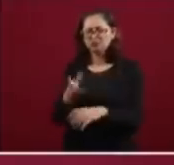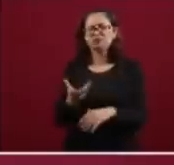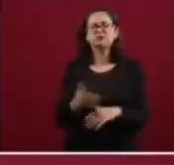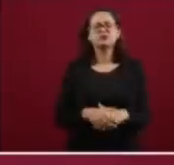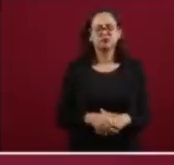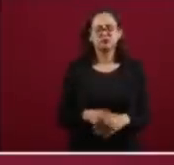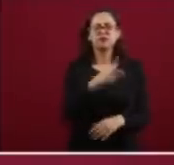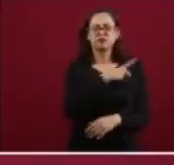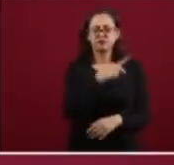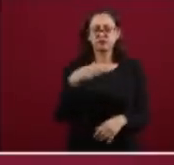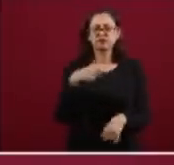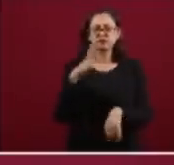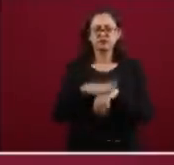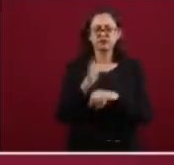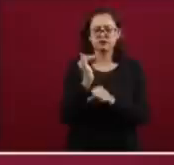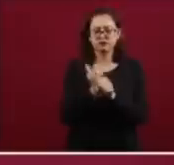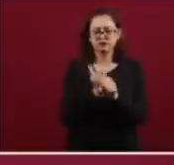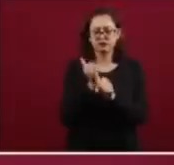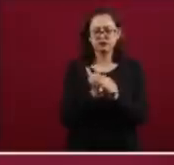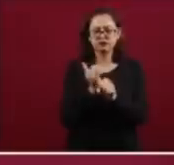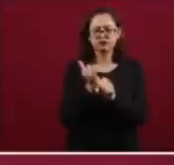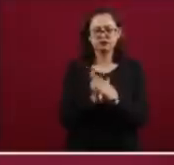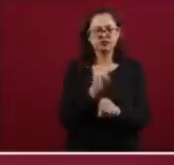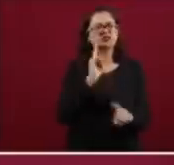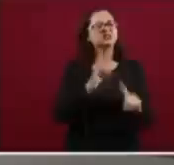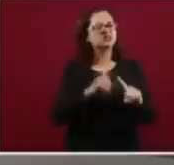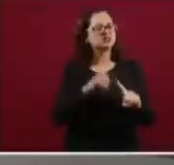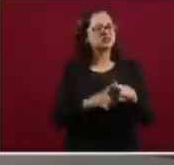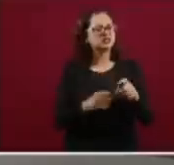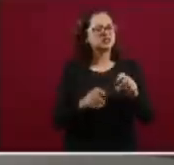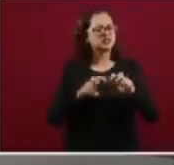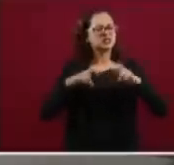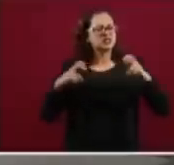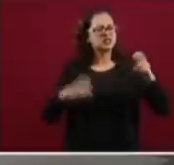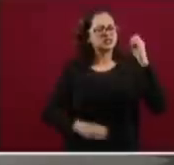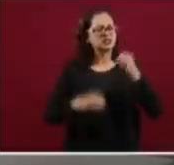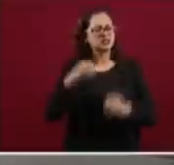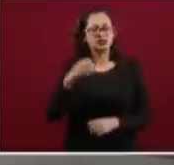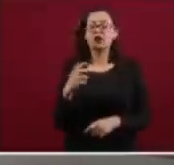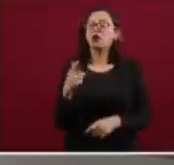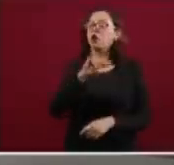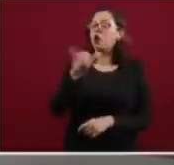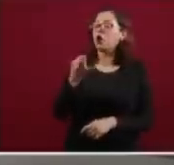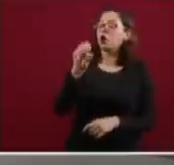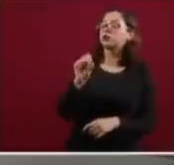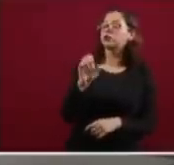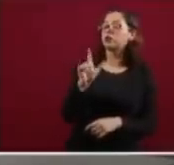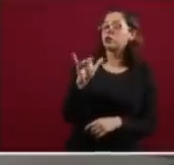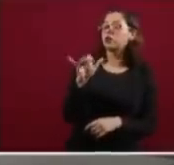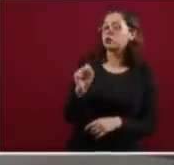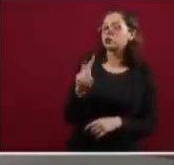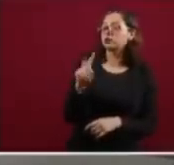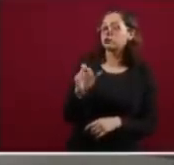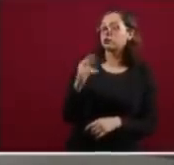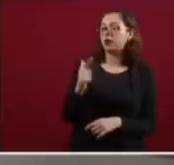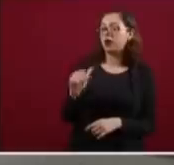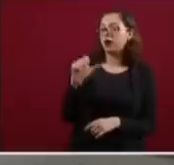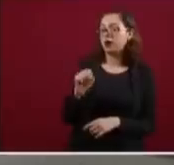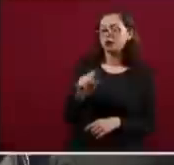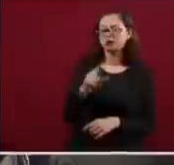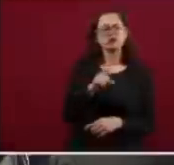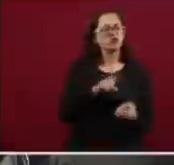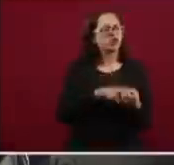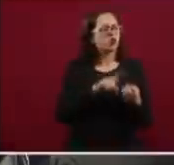se tiene que investigar qué magistrado es ese magistrado josé luis vargas valdez y de del